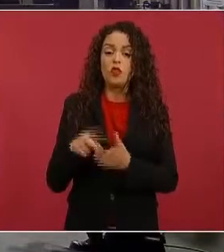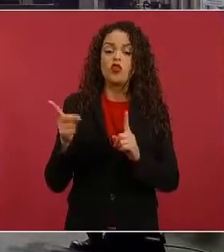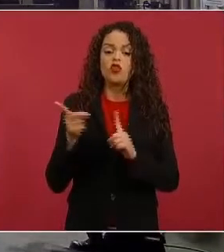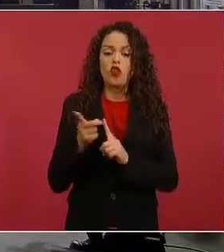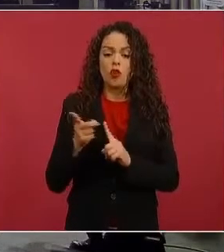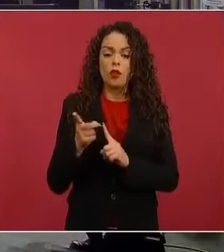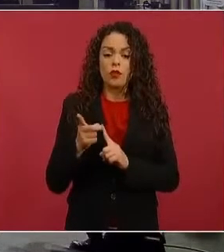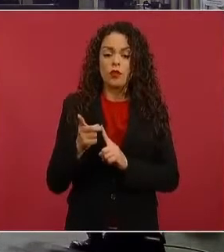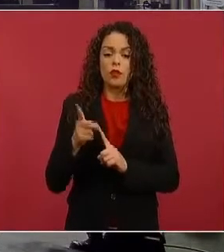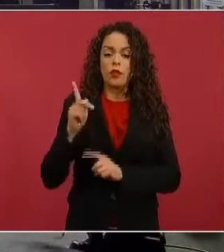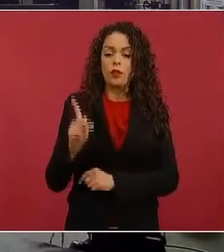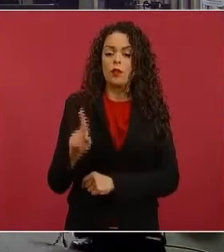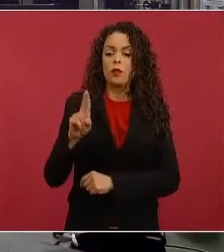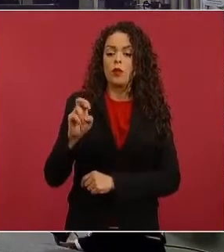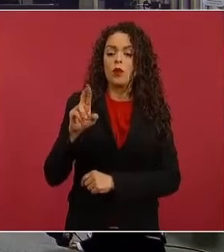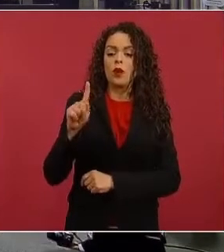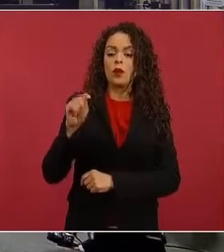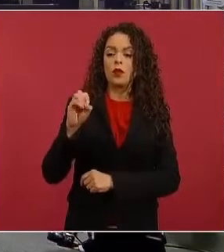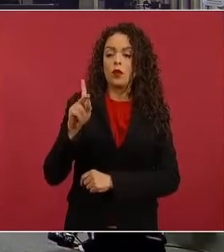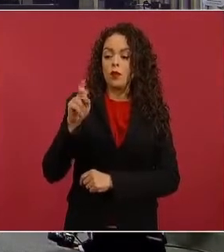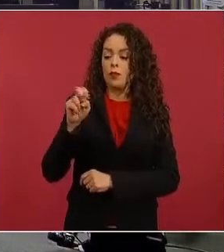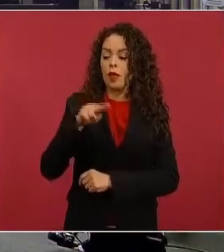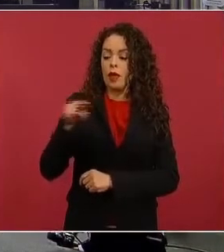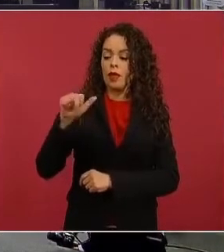ubicado en Puerto Peñasco, Sonora.